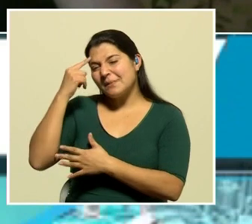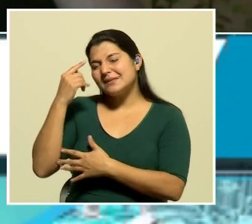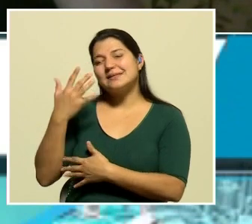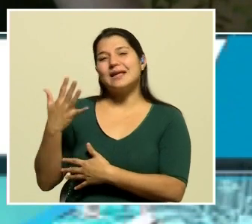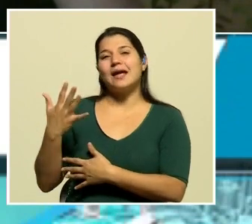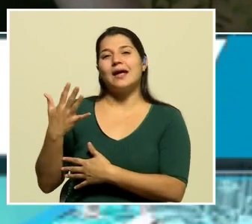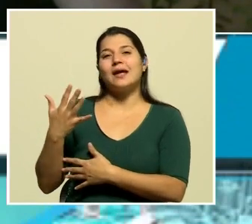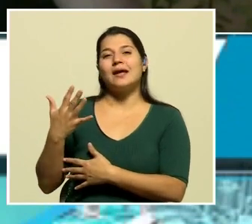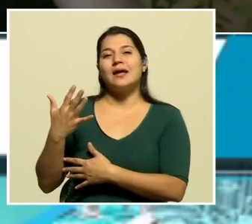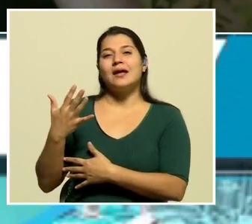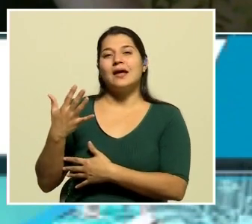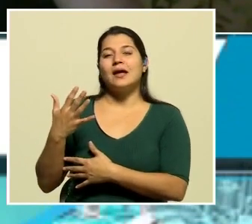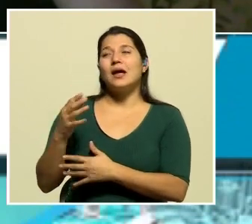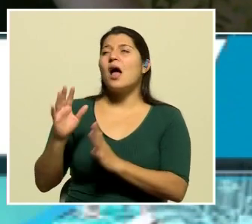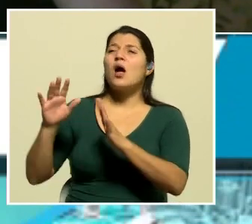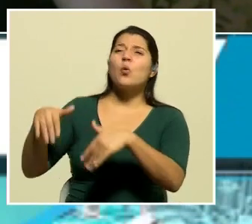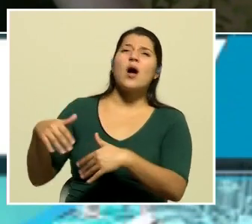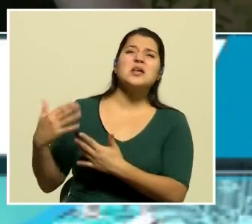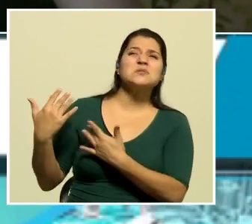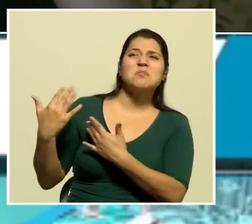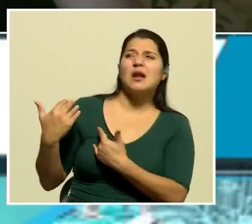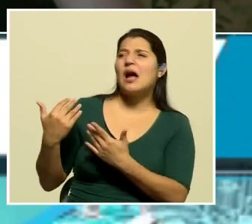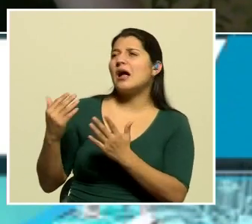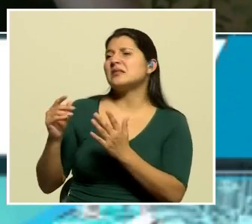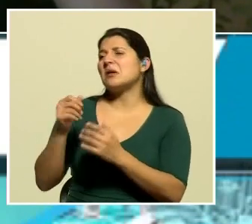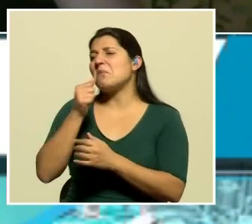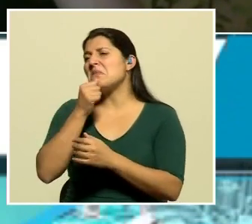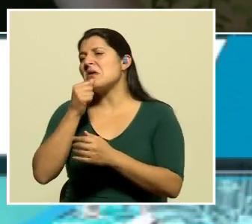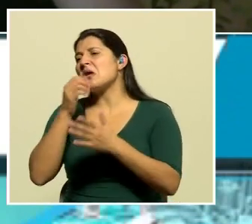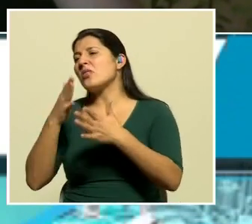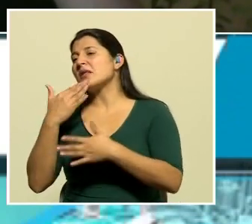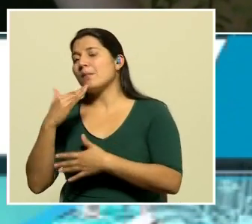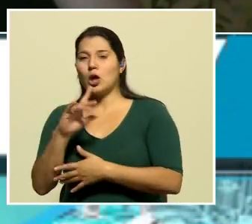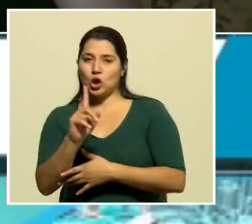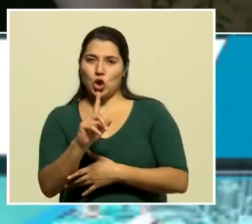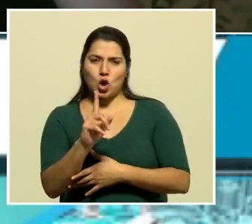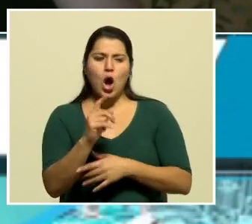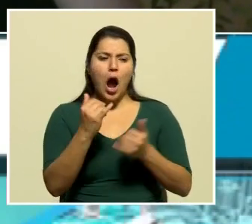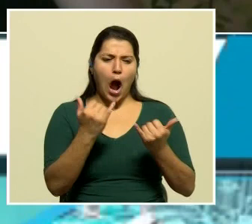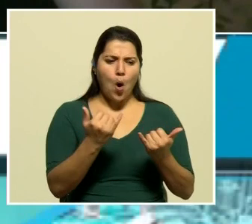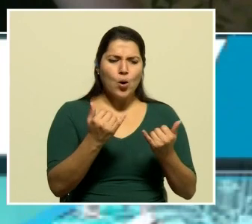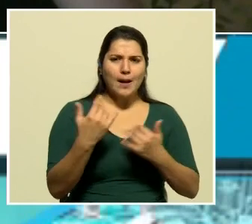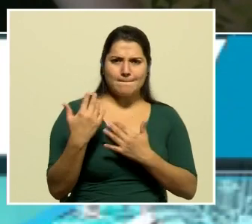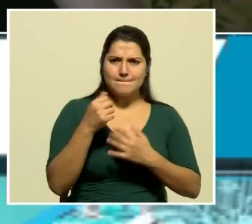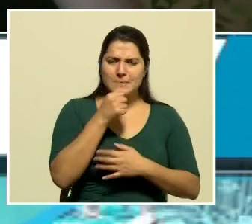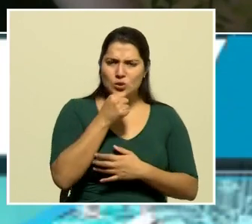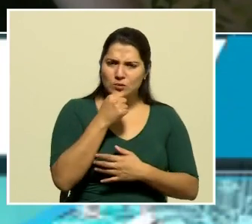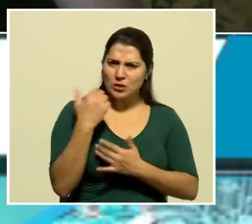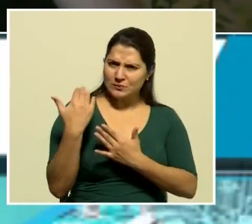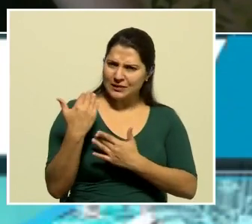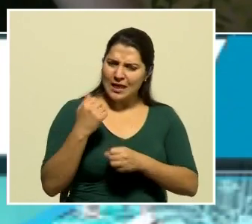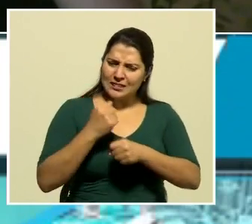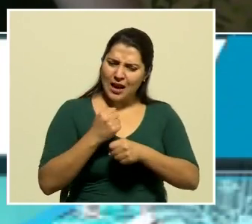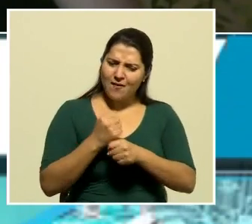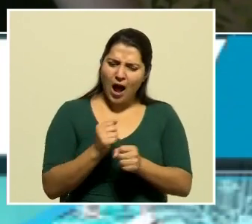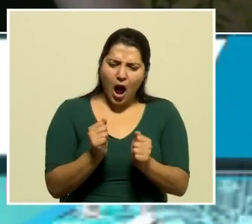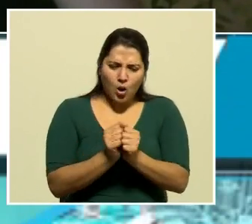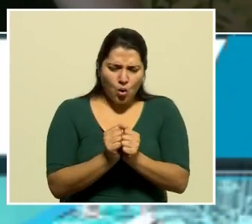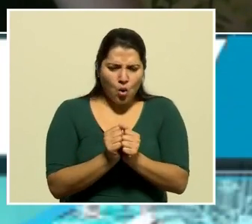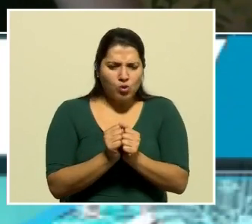tiene mucha esperanza. Hay muchos periodistas jóvenes trabajando con mística, con ganas,